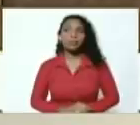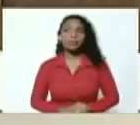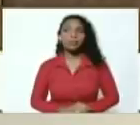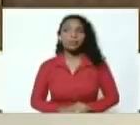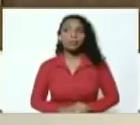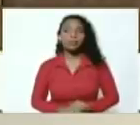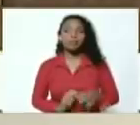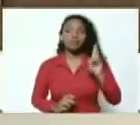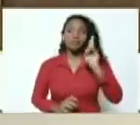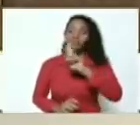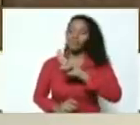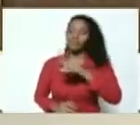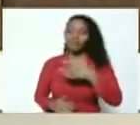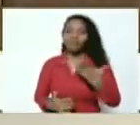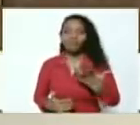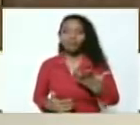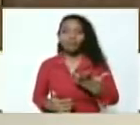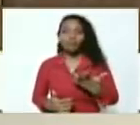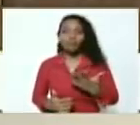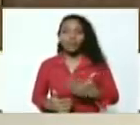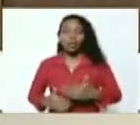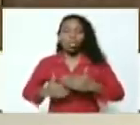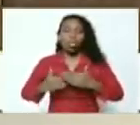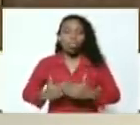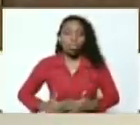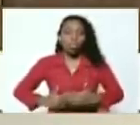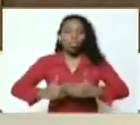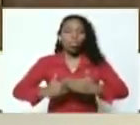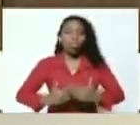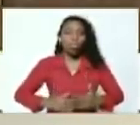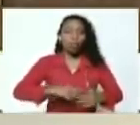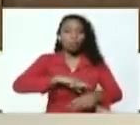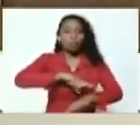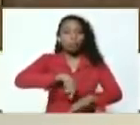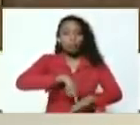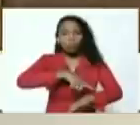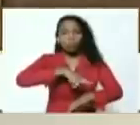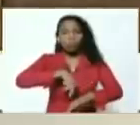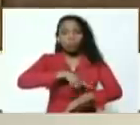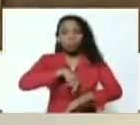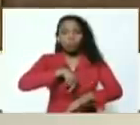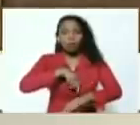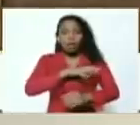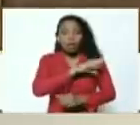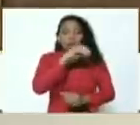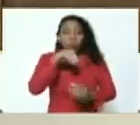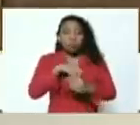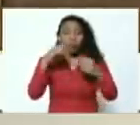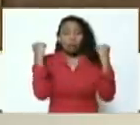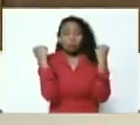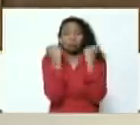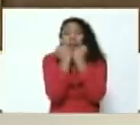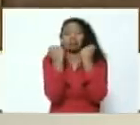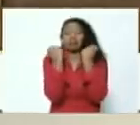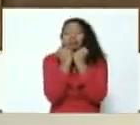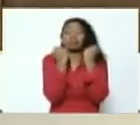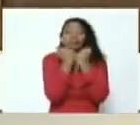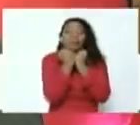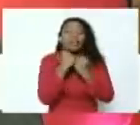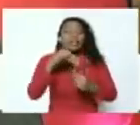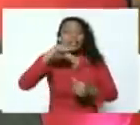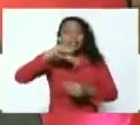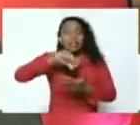Tienen que ver con el retardo procesal, el hacinamiento en los centros de